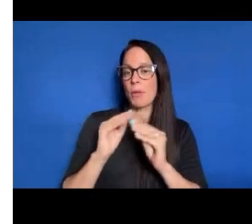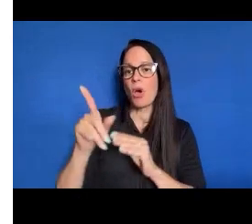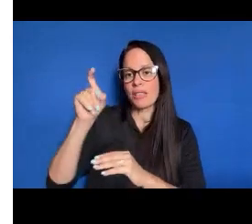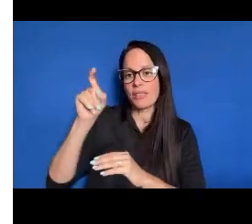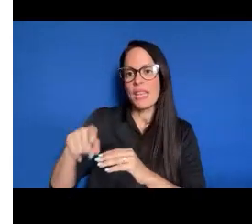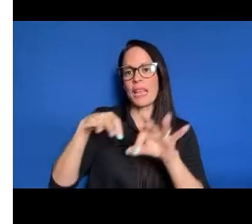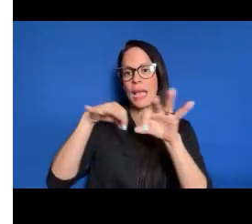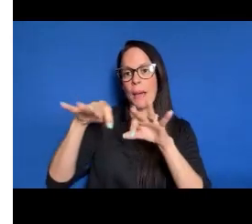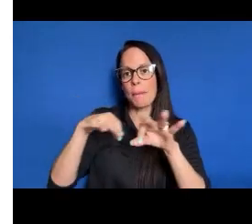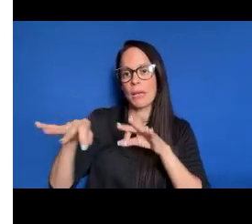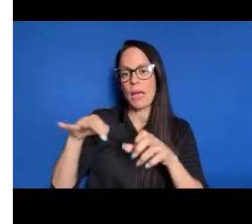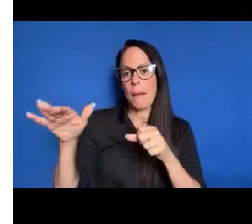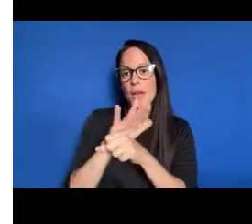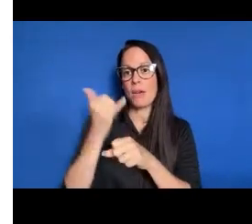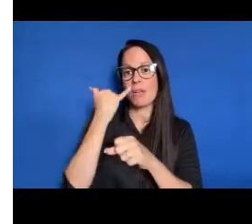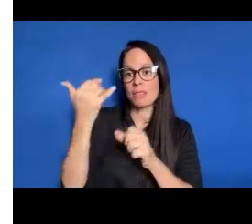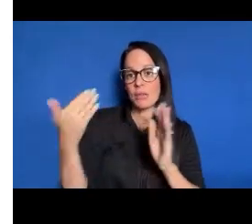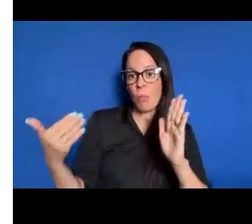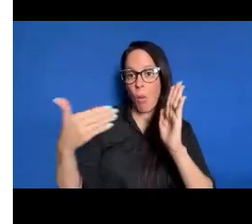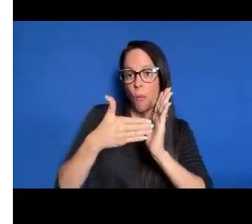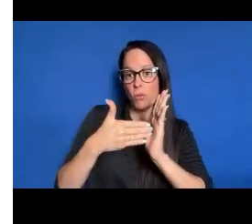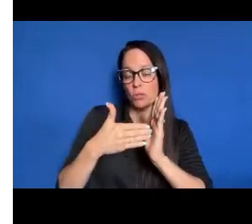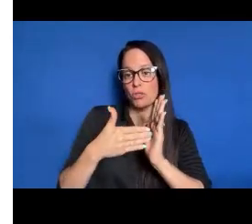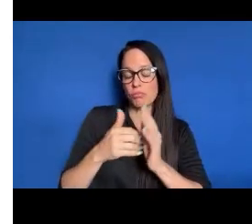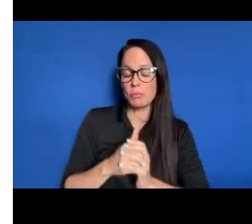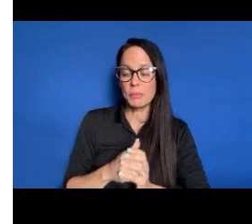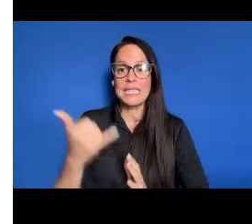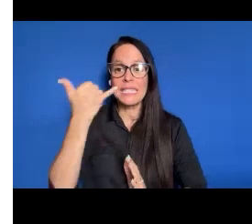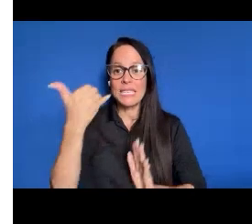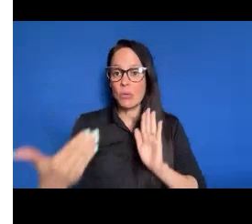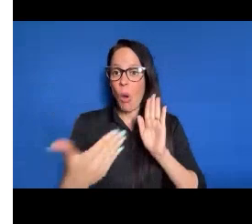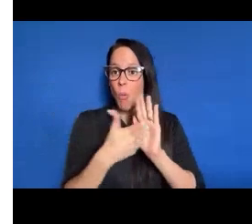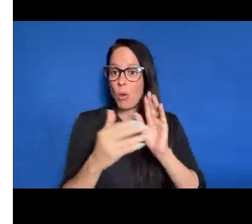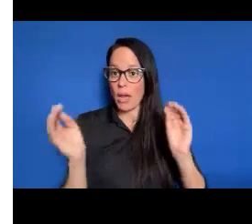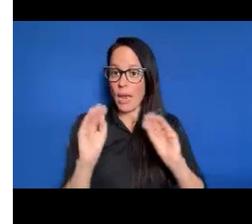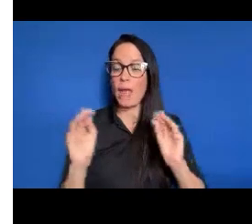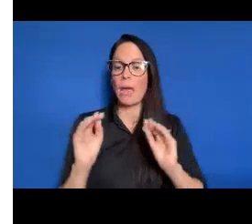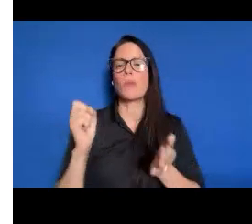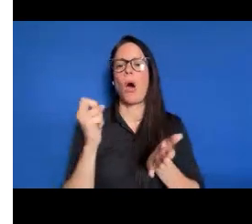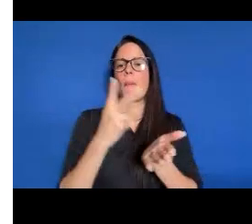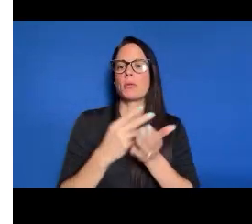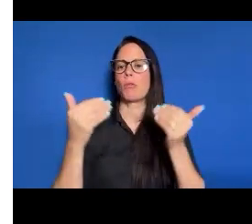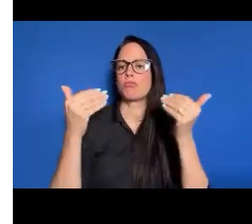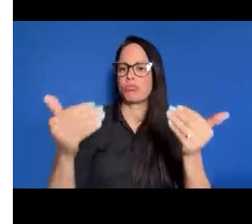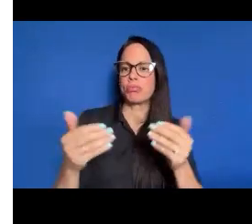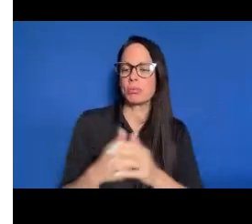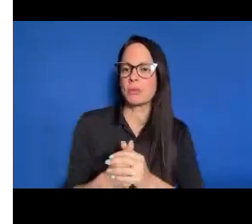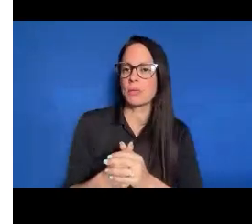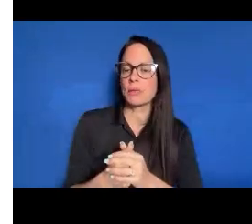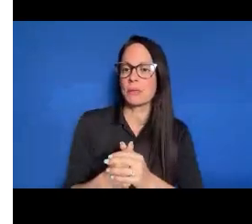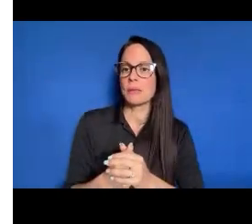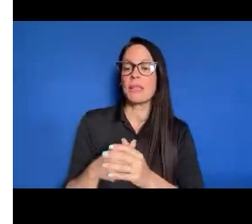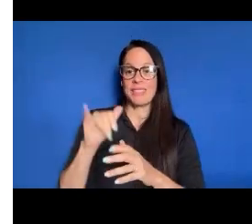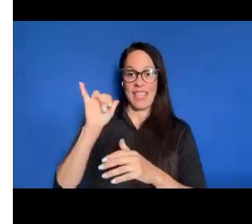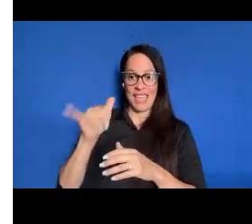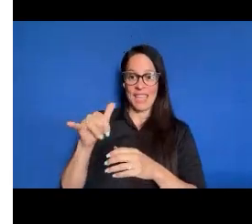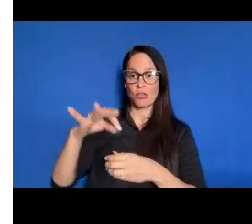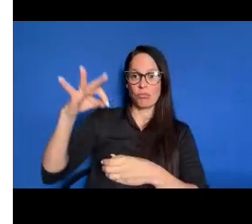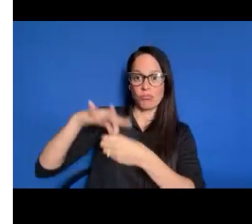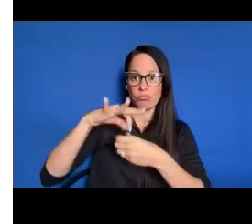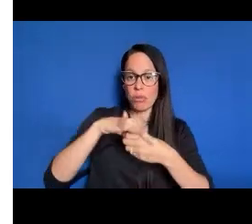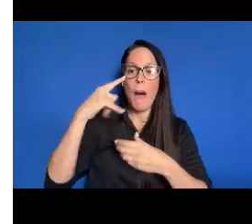hay alguna oposición de la misma. De no haber oposición, la moción queda aprobada por mayoría. De haber oposición, se tomarán turnos de debate en contra